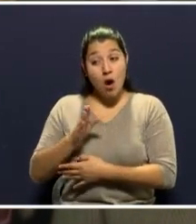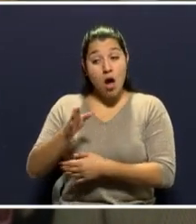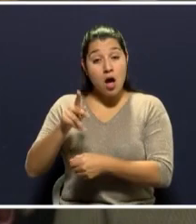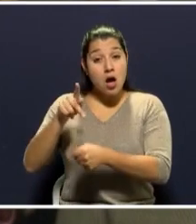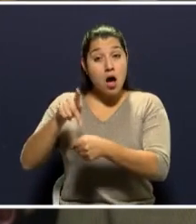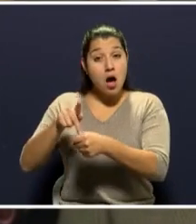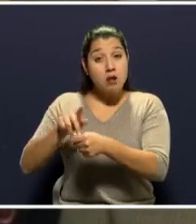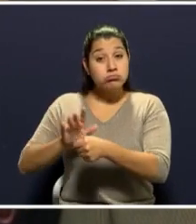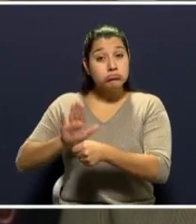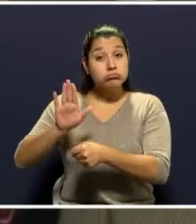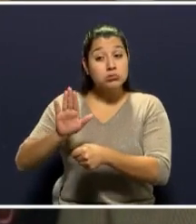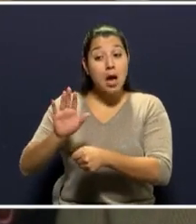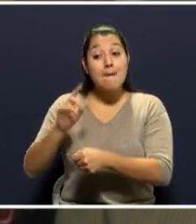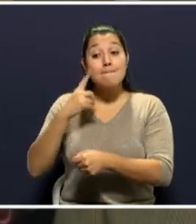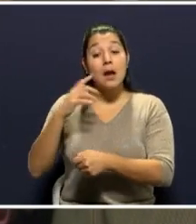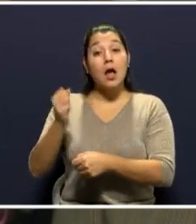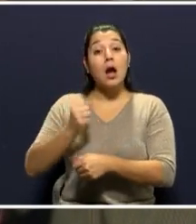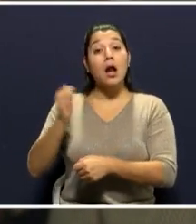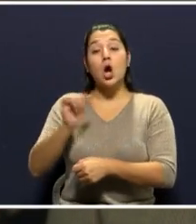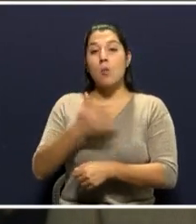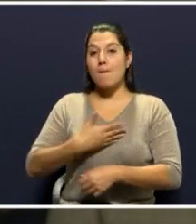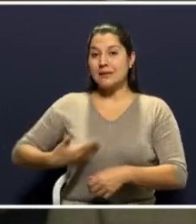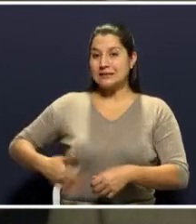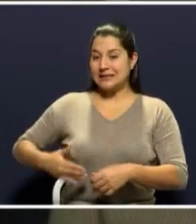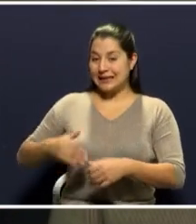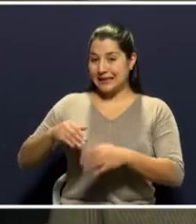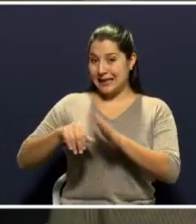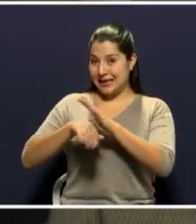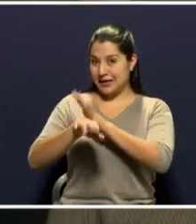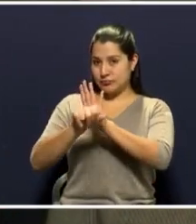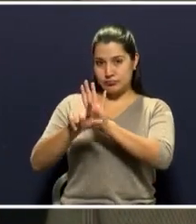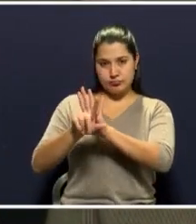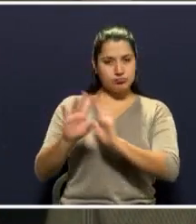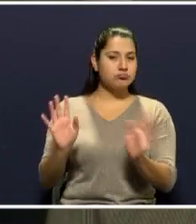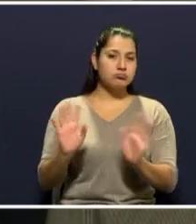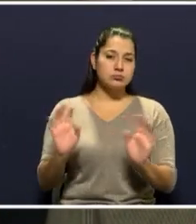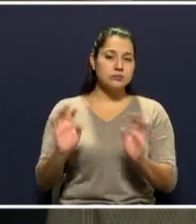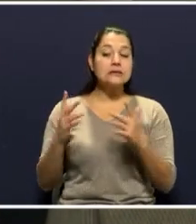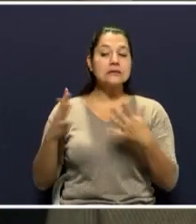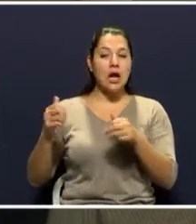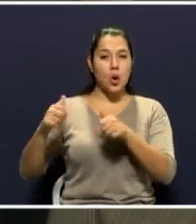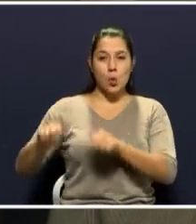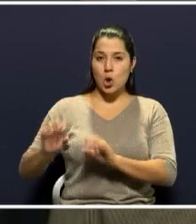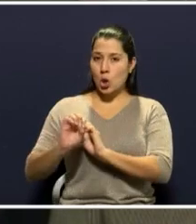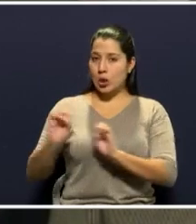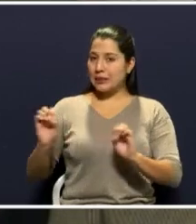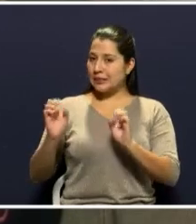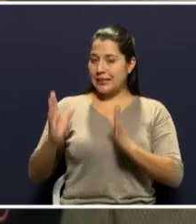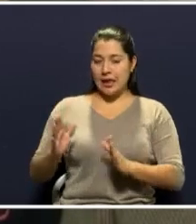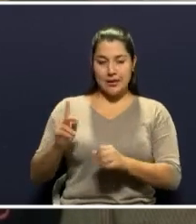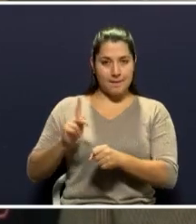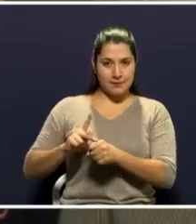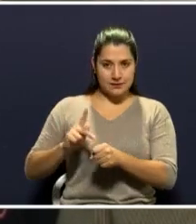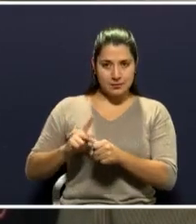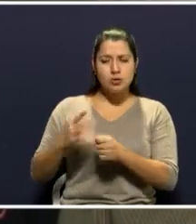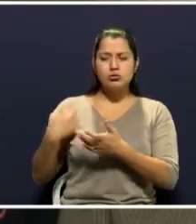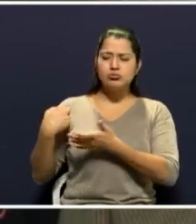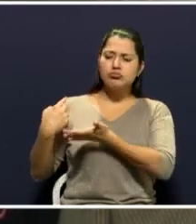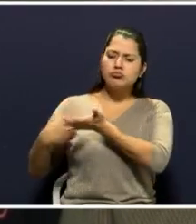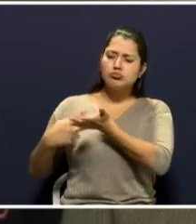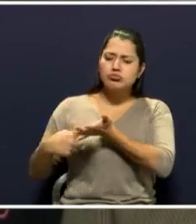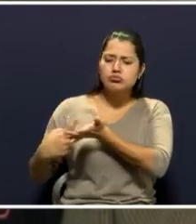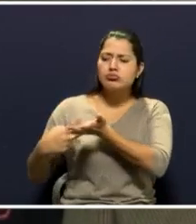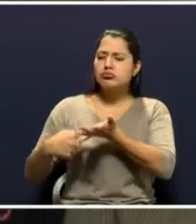que se ha tomado después de una larga reflexión entre todos los miembros de la fracción.